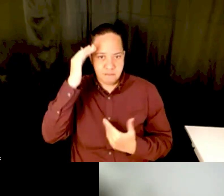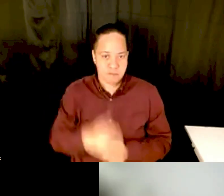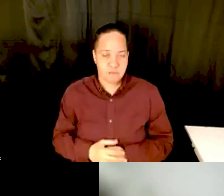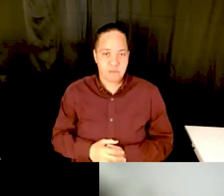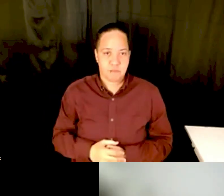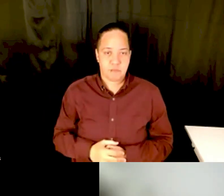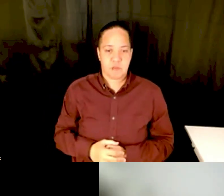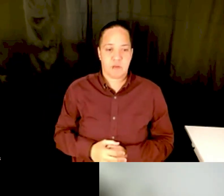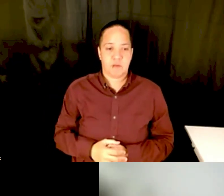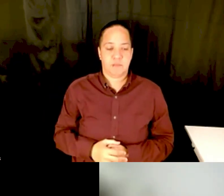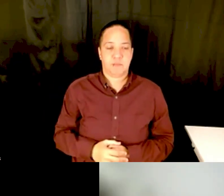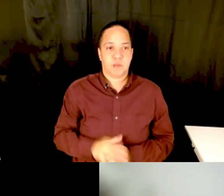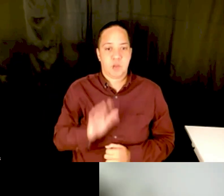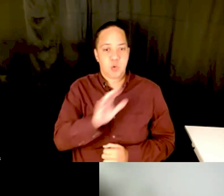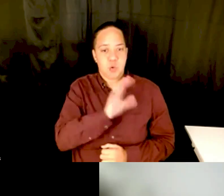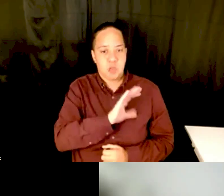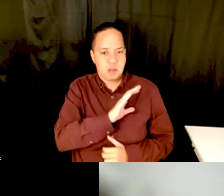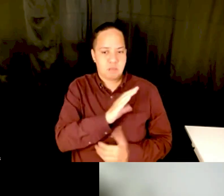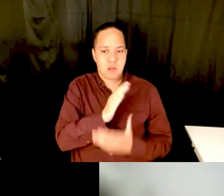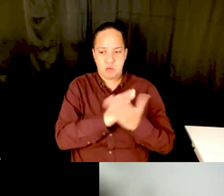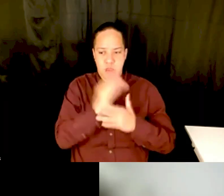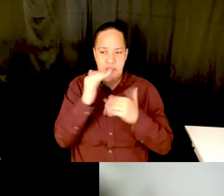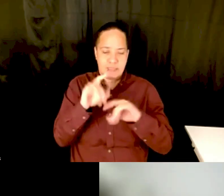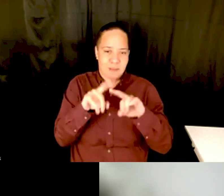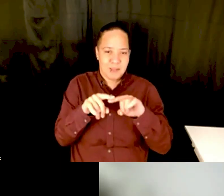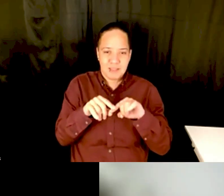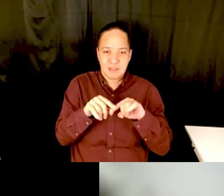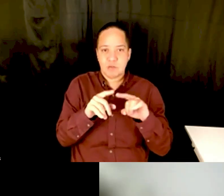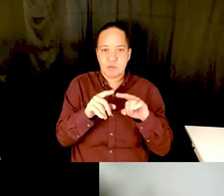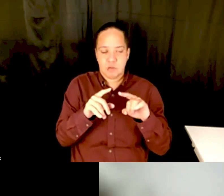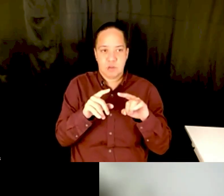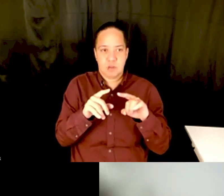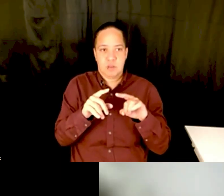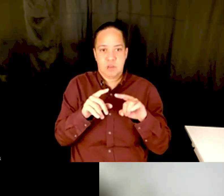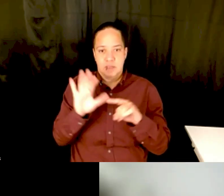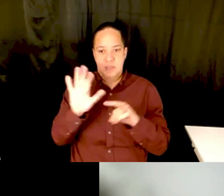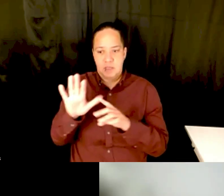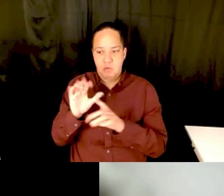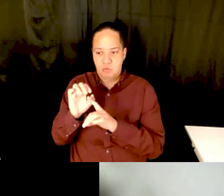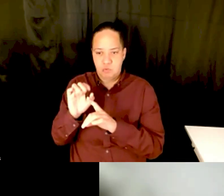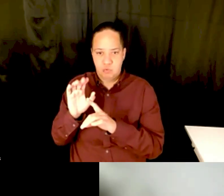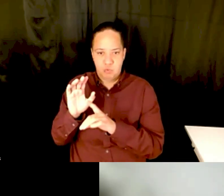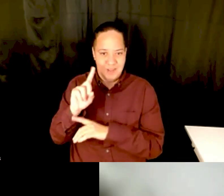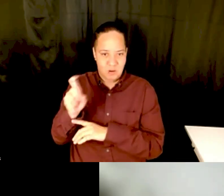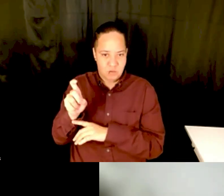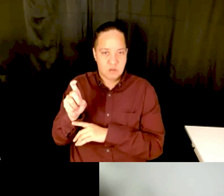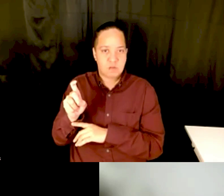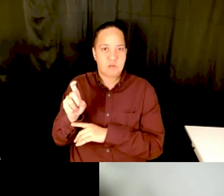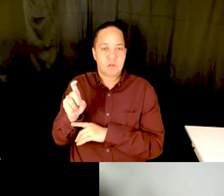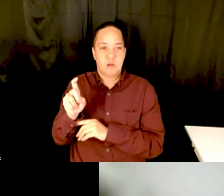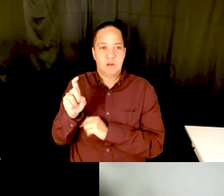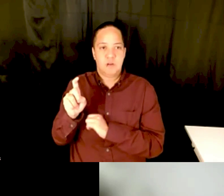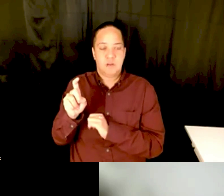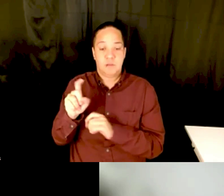sus características y algunas limitaciones, dependiendo en qué estadio se encuentre su condición. Pero cuando se enfrentan